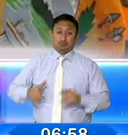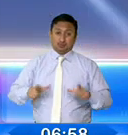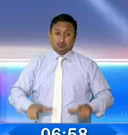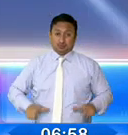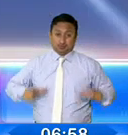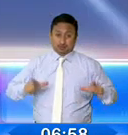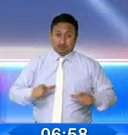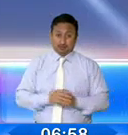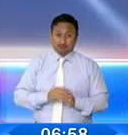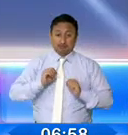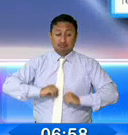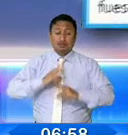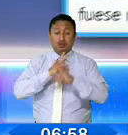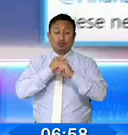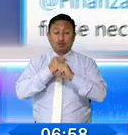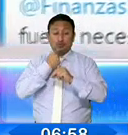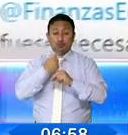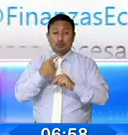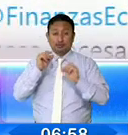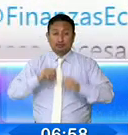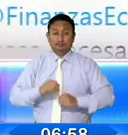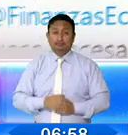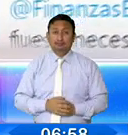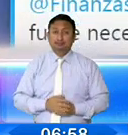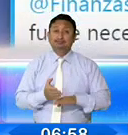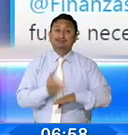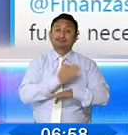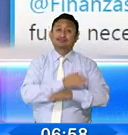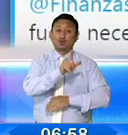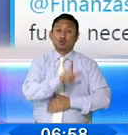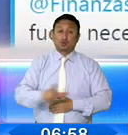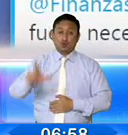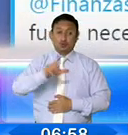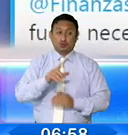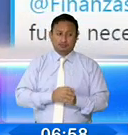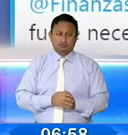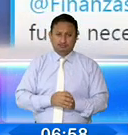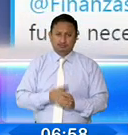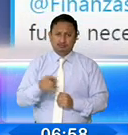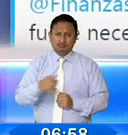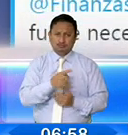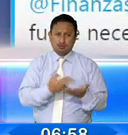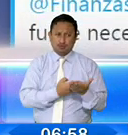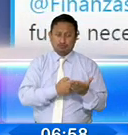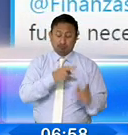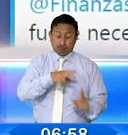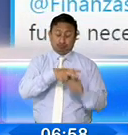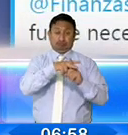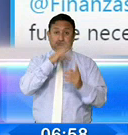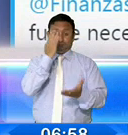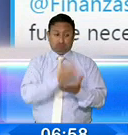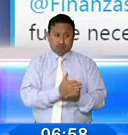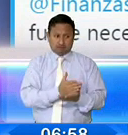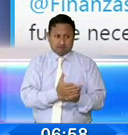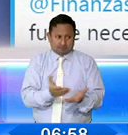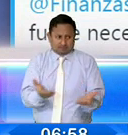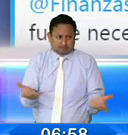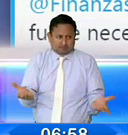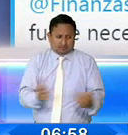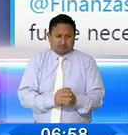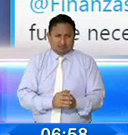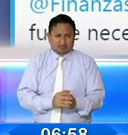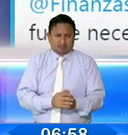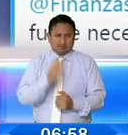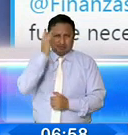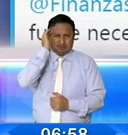de un tuit se manifestó el pasado lunes. Me preocupa la suspensión de la sesión del CNE. El compromiso de actuar con seriedad y